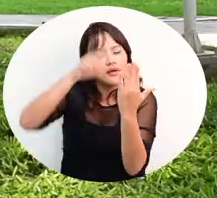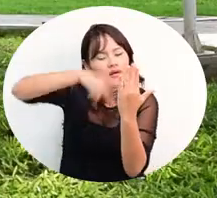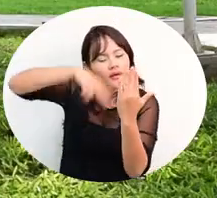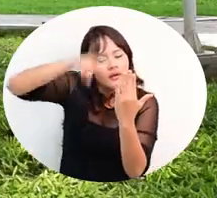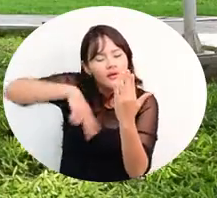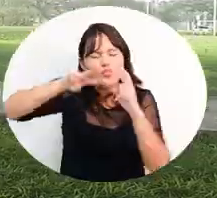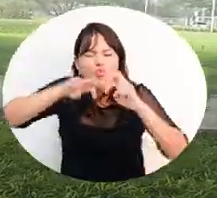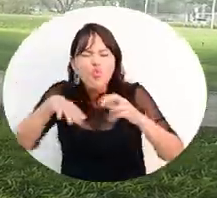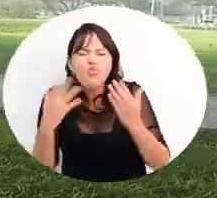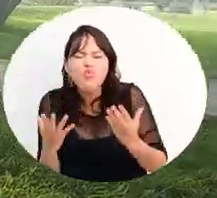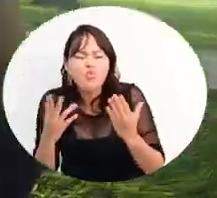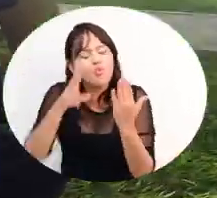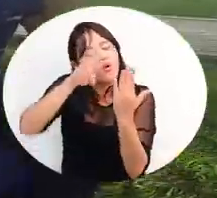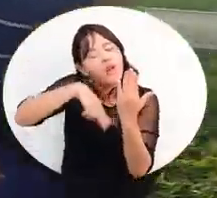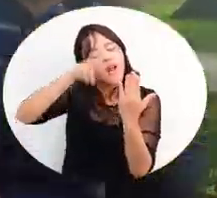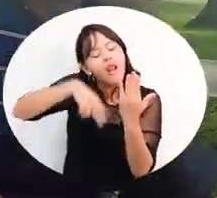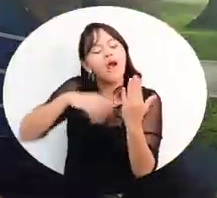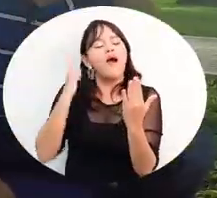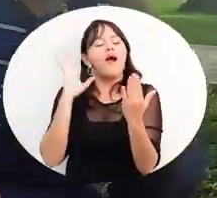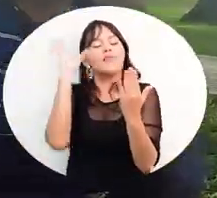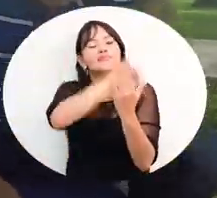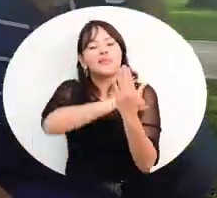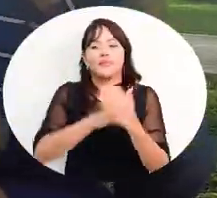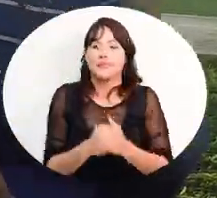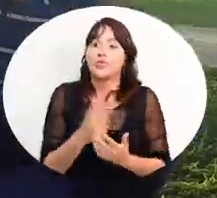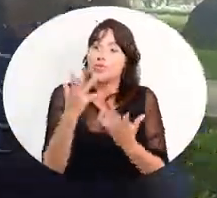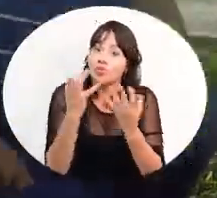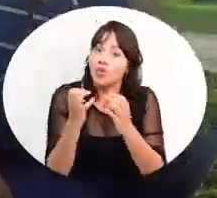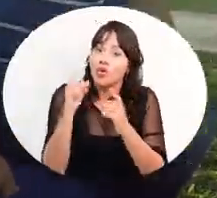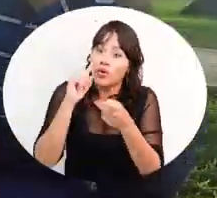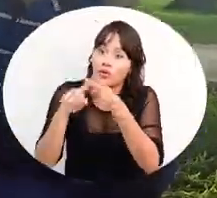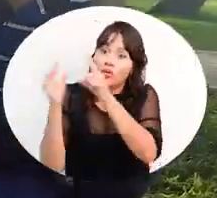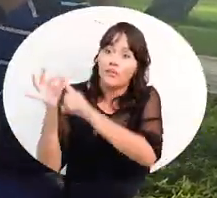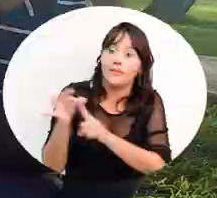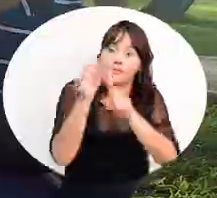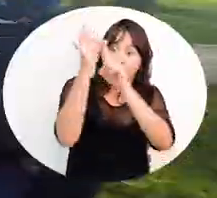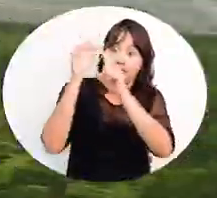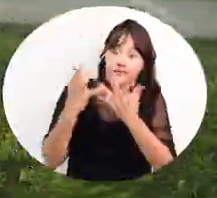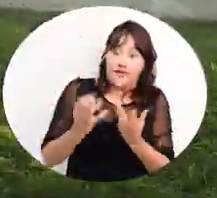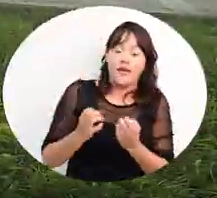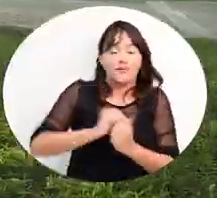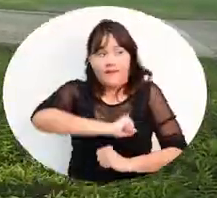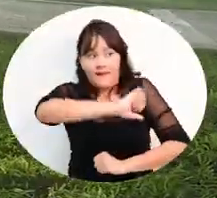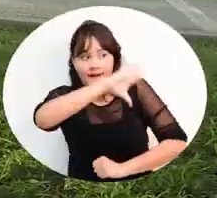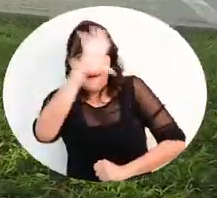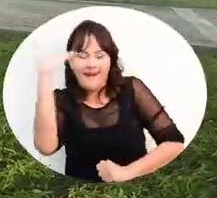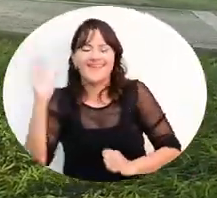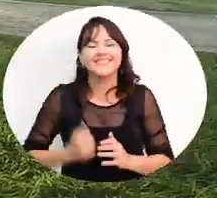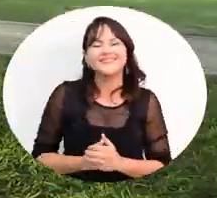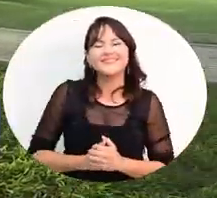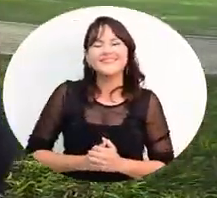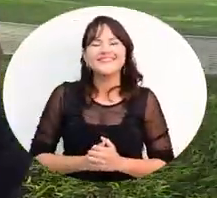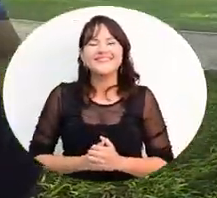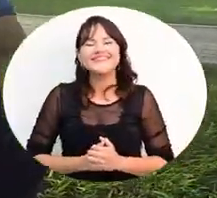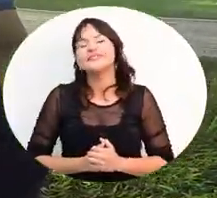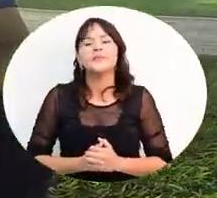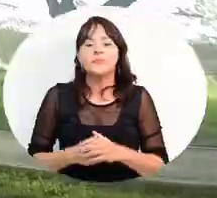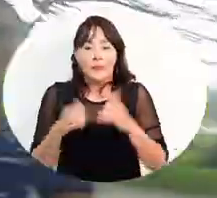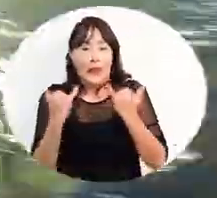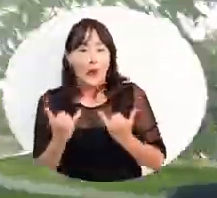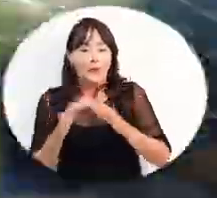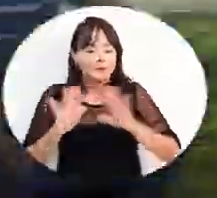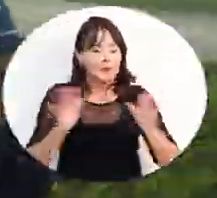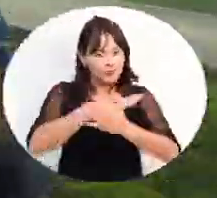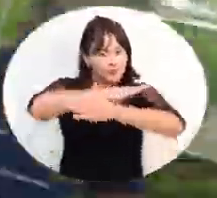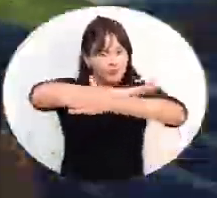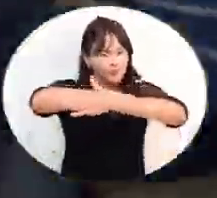te gusta ese tema, así que lees mucho de eso y luego te vas a especializar. Claro que sí. Ahí va. Es la idea. Muy bien.